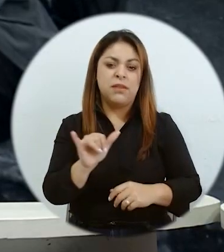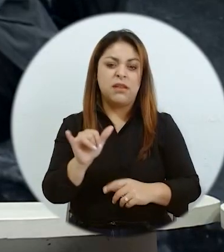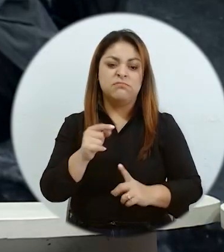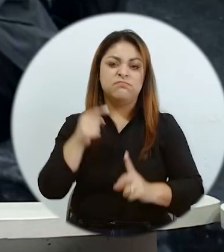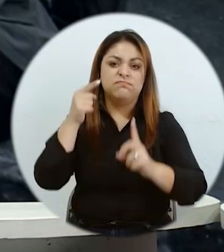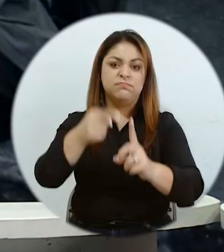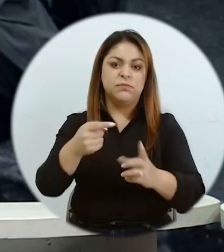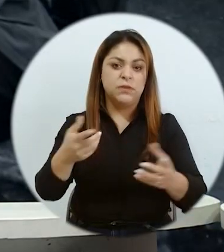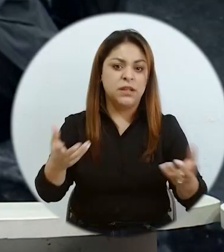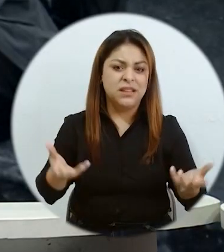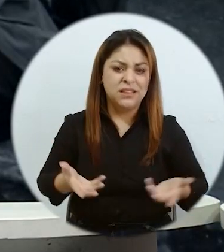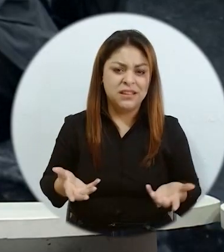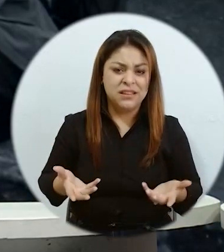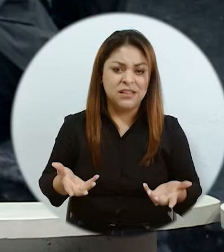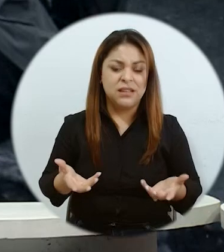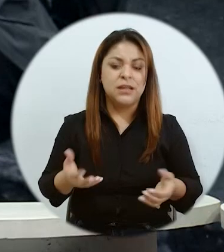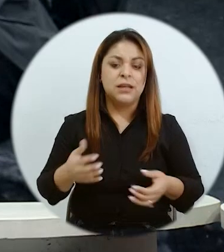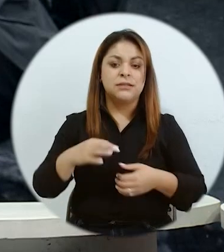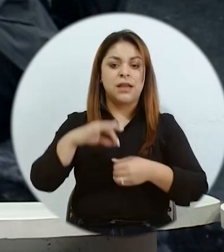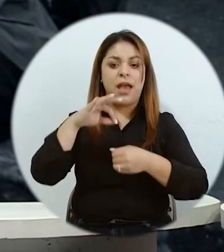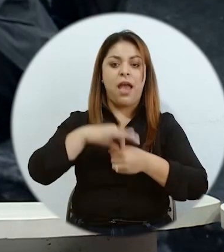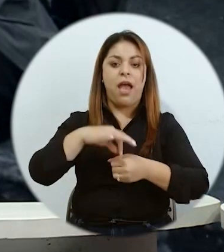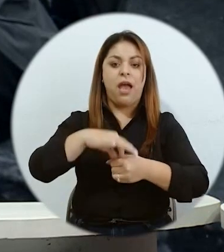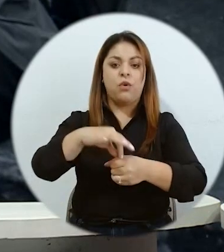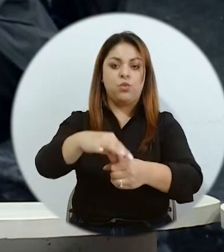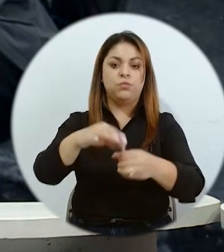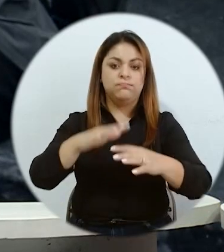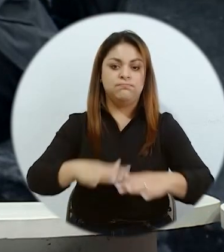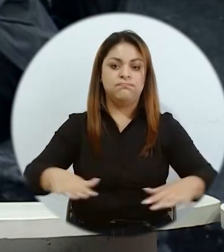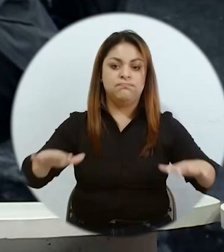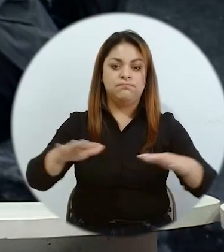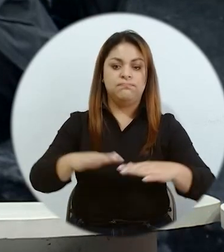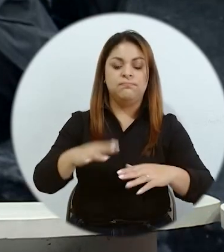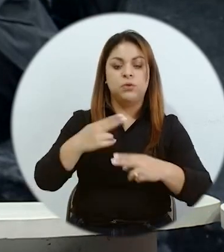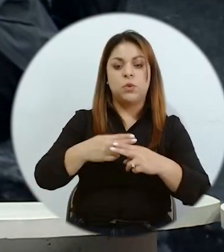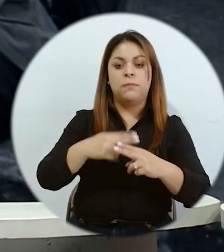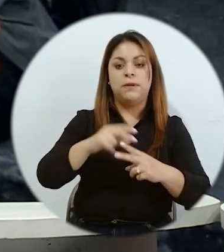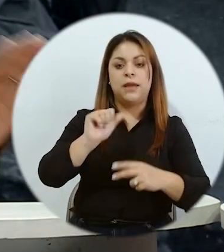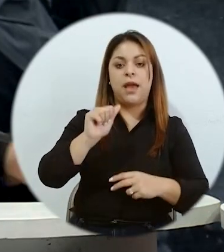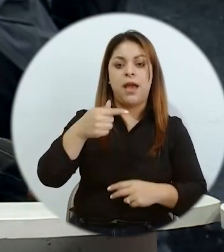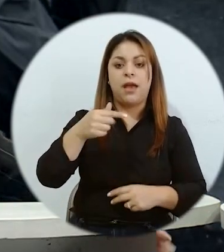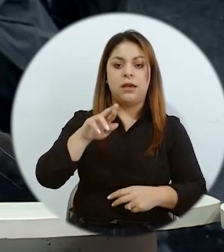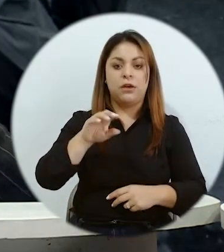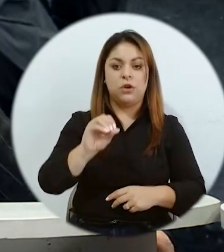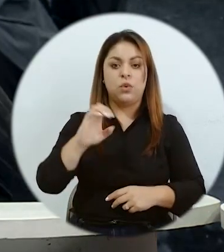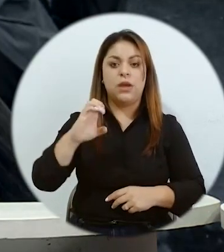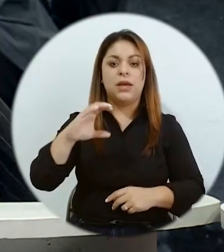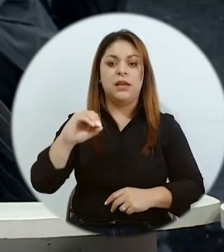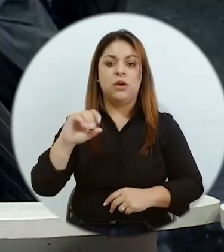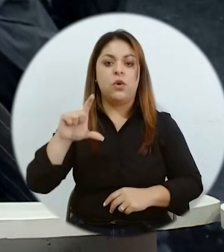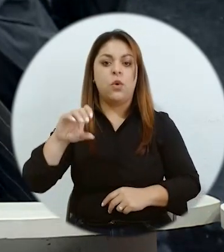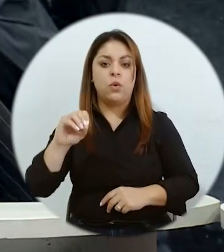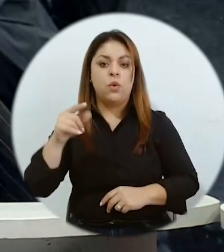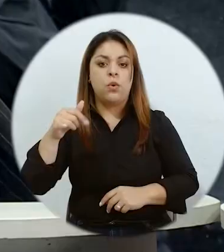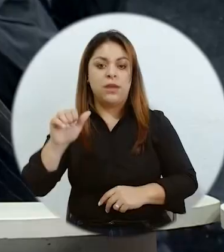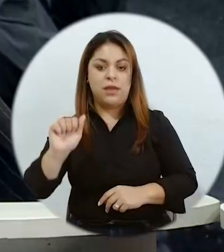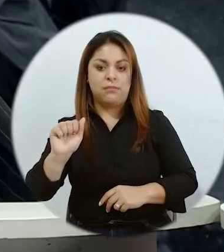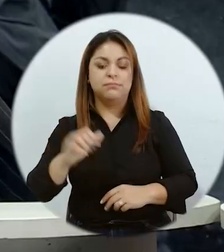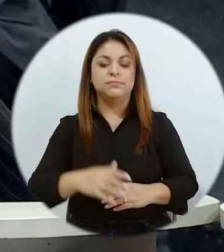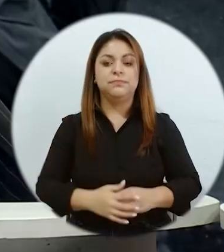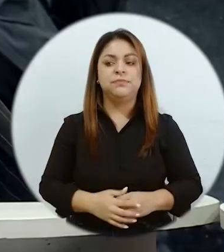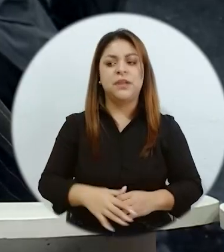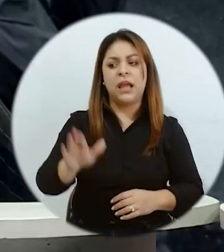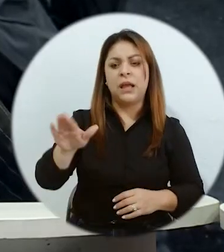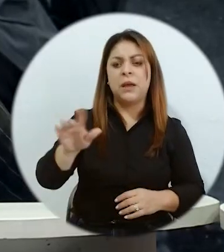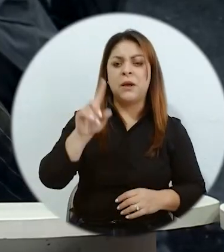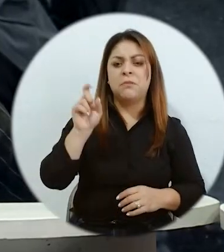hoy de lo que es la agroecología. Antes de entrar a explicar exactamente qué es eso, ¿cómo podríamos